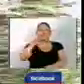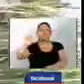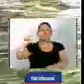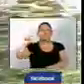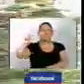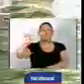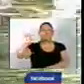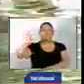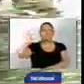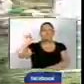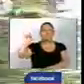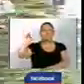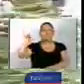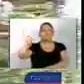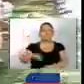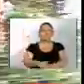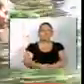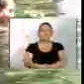Impacto Noticias